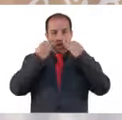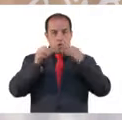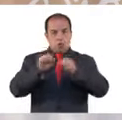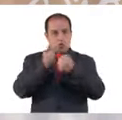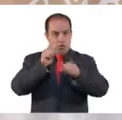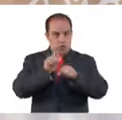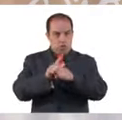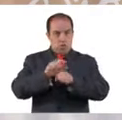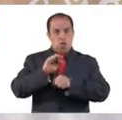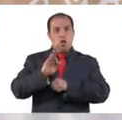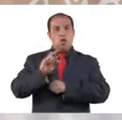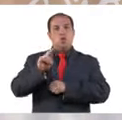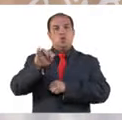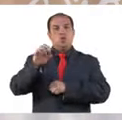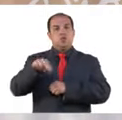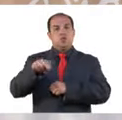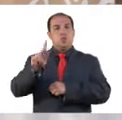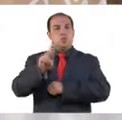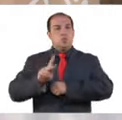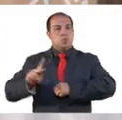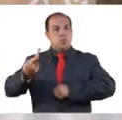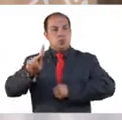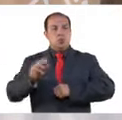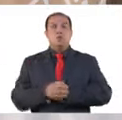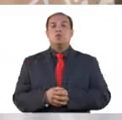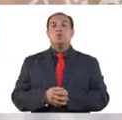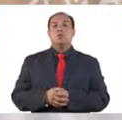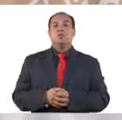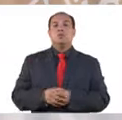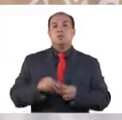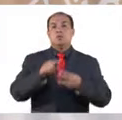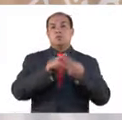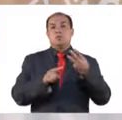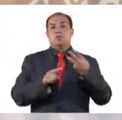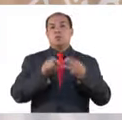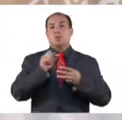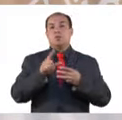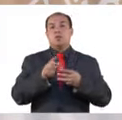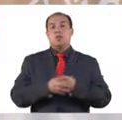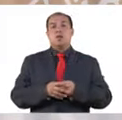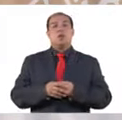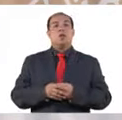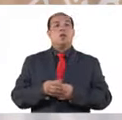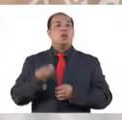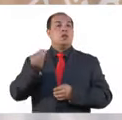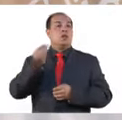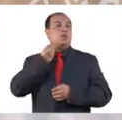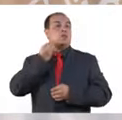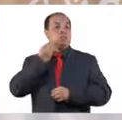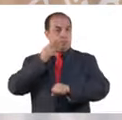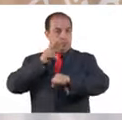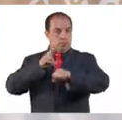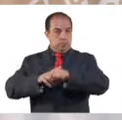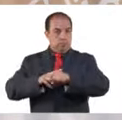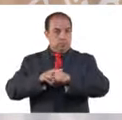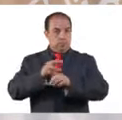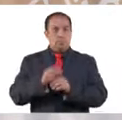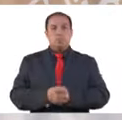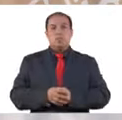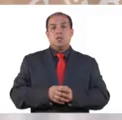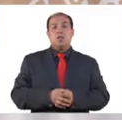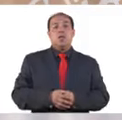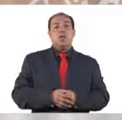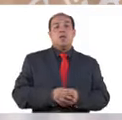testigos sociales, y aparte pues que se cumpla la propia Contraloría y que se cumpla con las